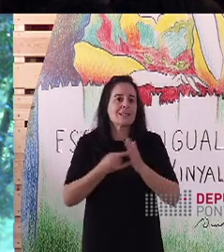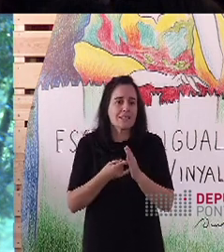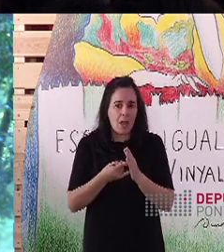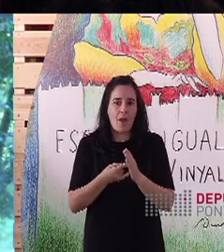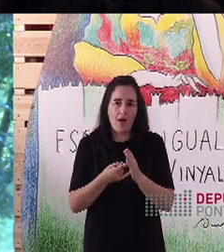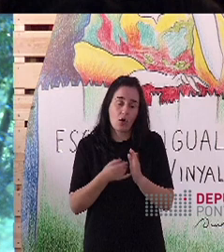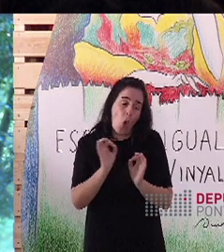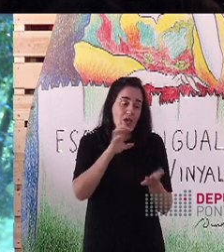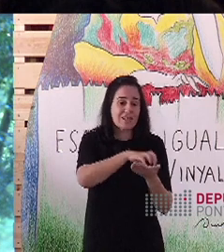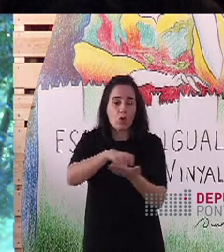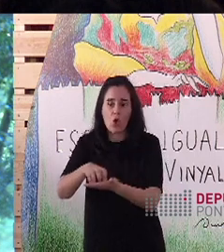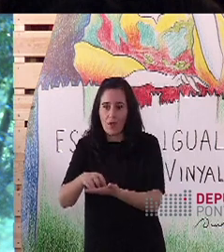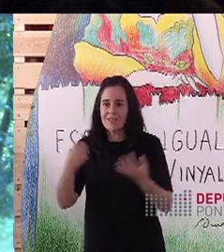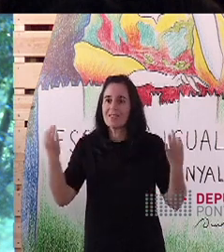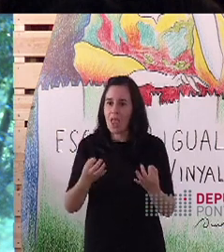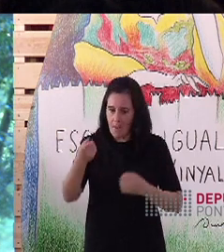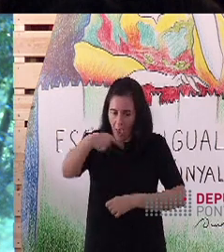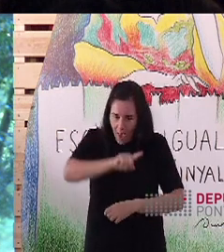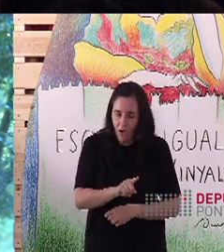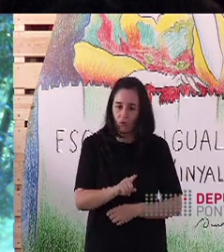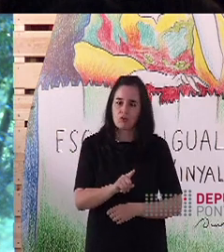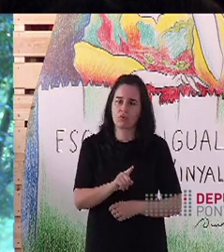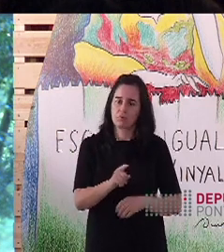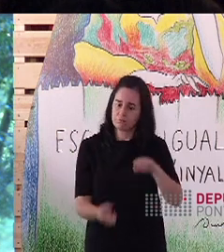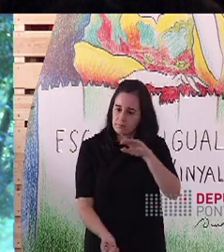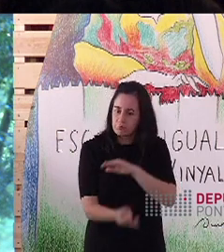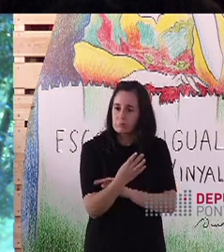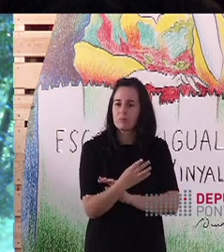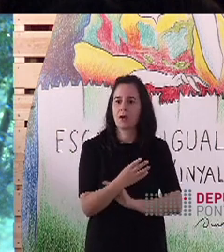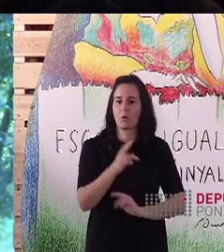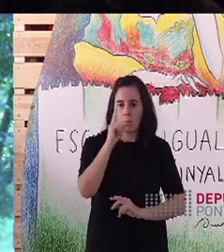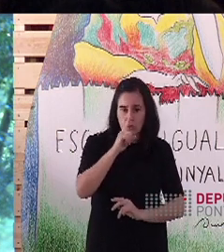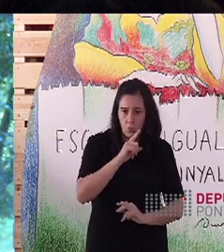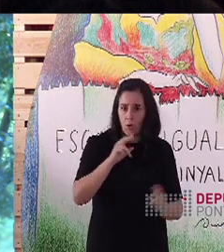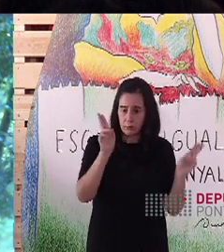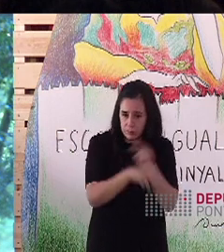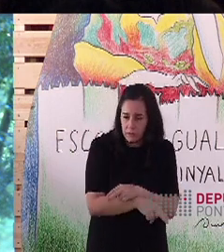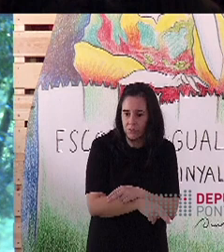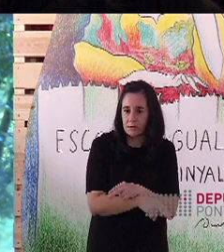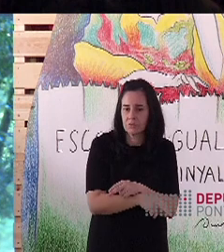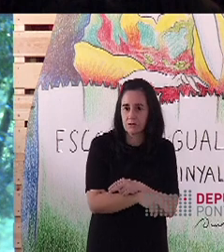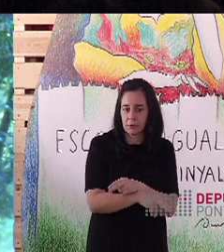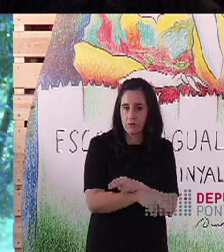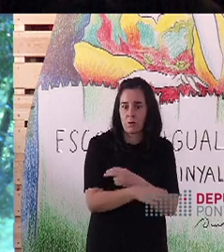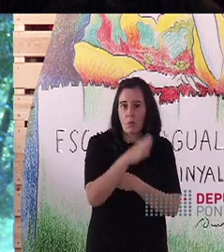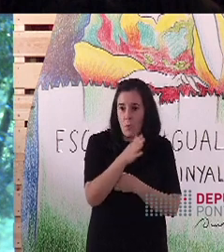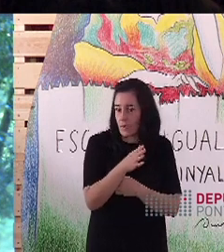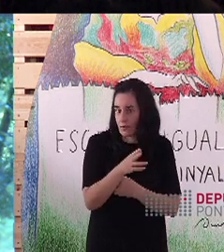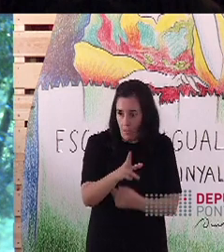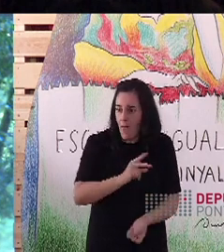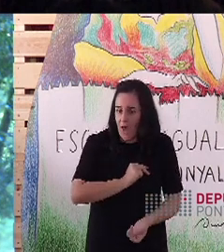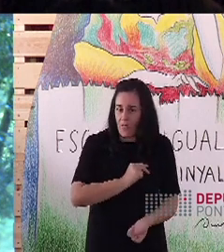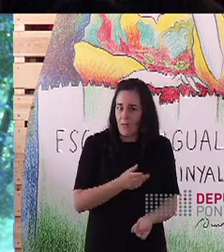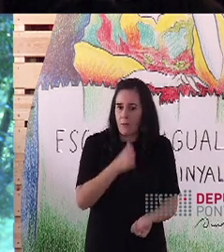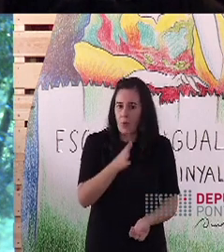das institucións para que sexa abordado, pues, como acabas de decir, ca seriedade que merece, precisamente polo gran drama e a